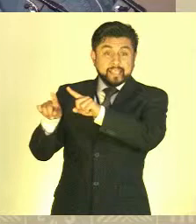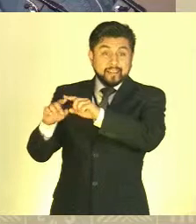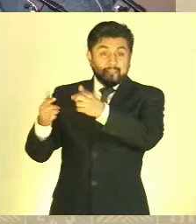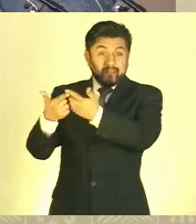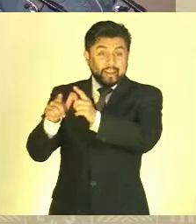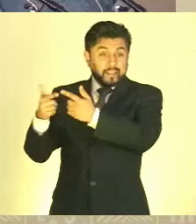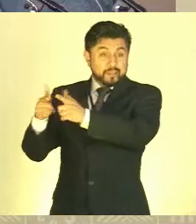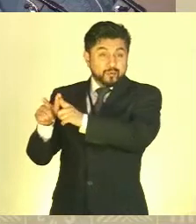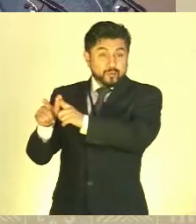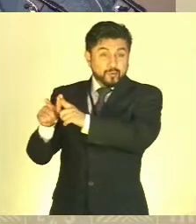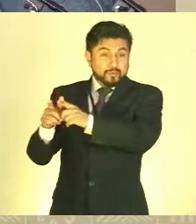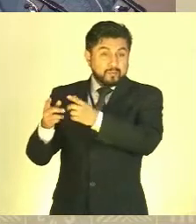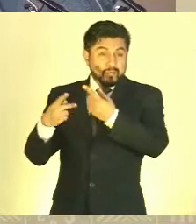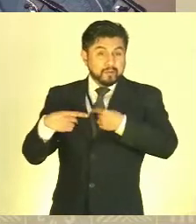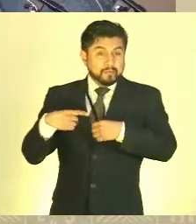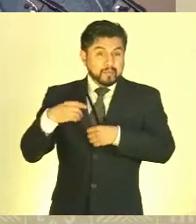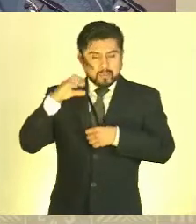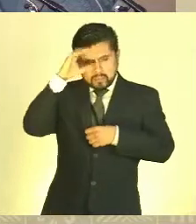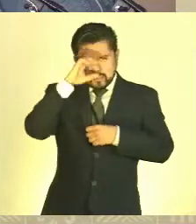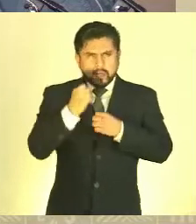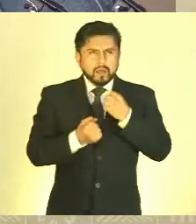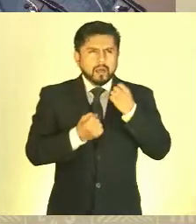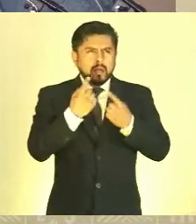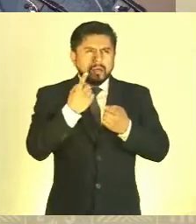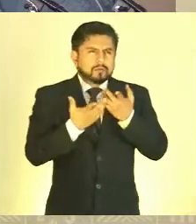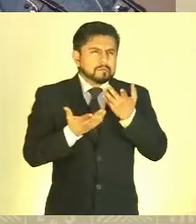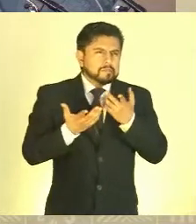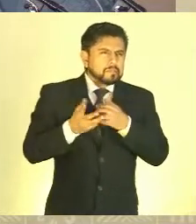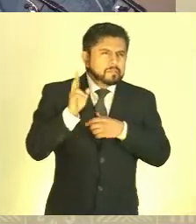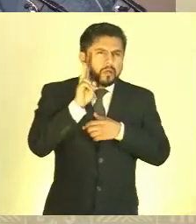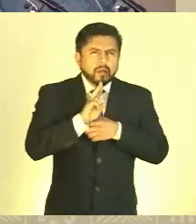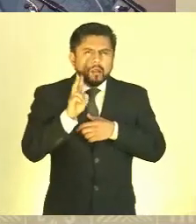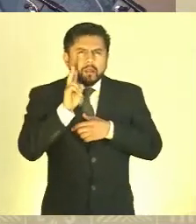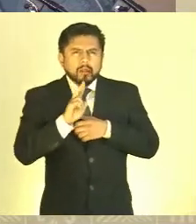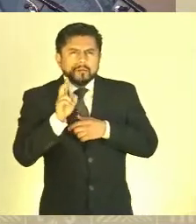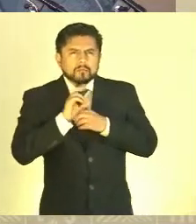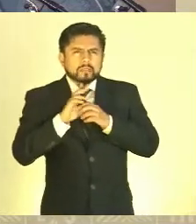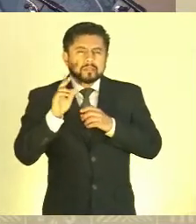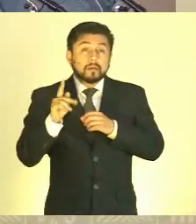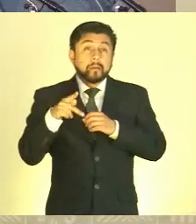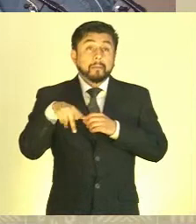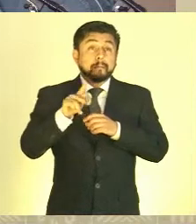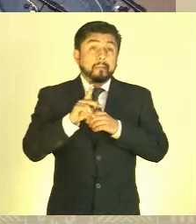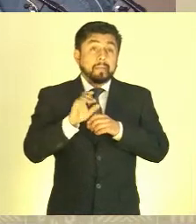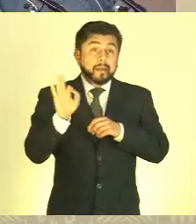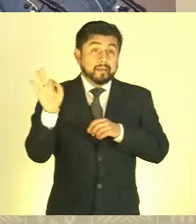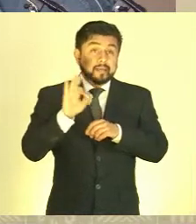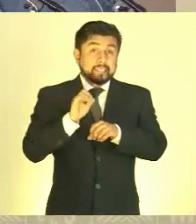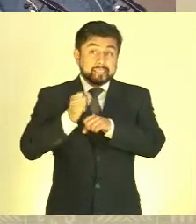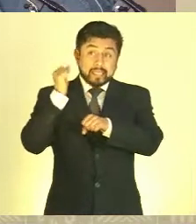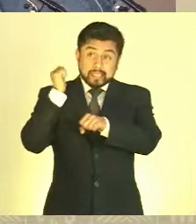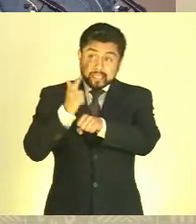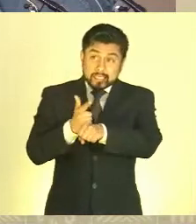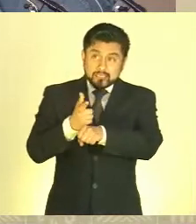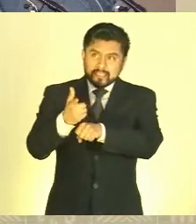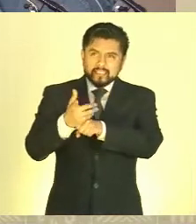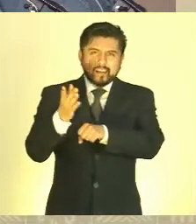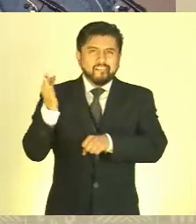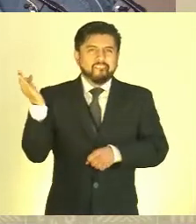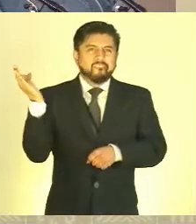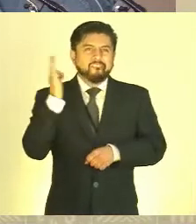este experimento resulta, todas sus teorías se caen y por lo tanto se caen sus conferencias, sus